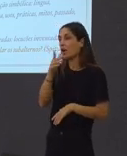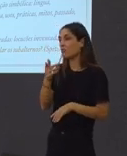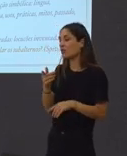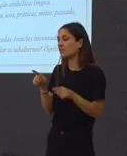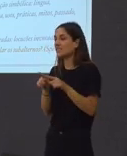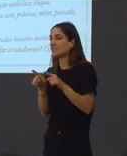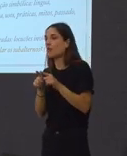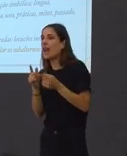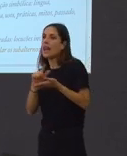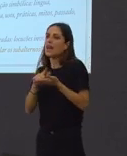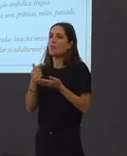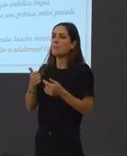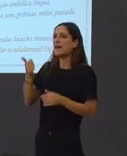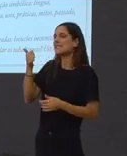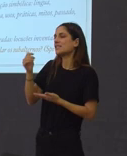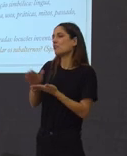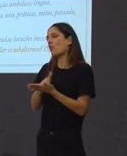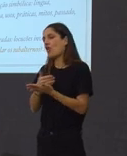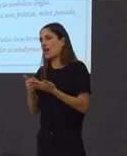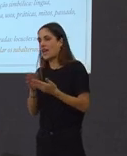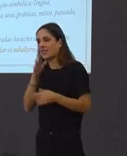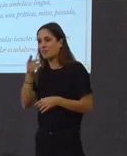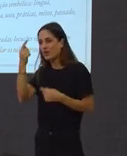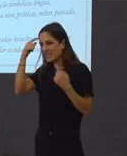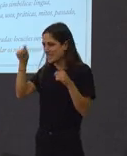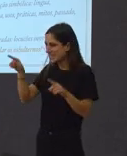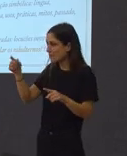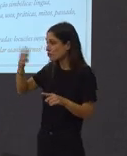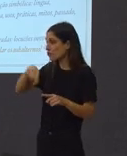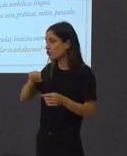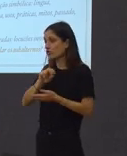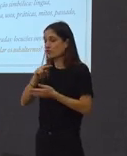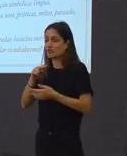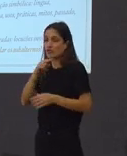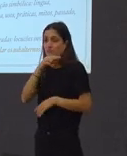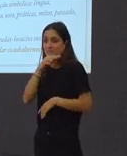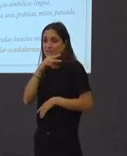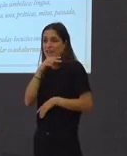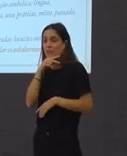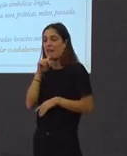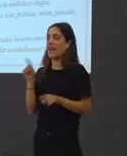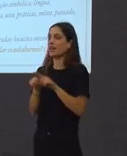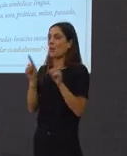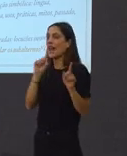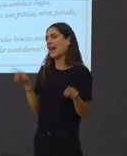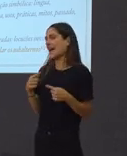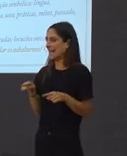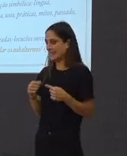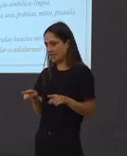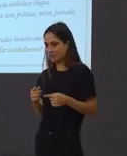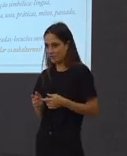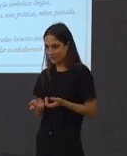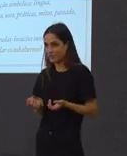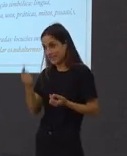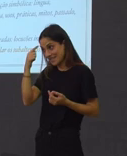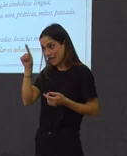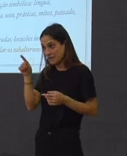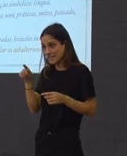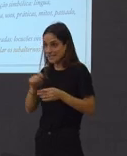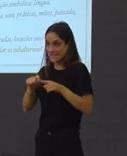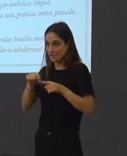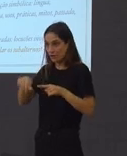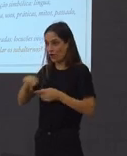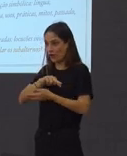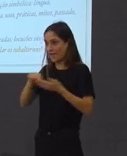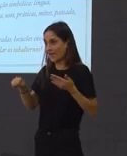poética, porque non somos poéticos, xe sabe que cantamos falando, en vez de falar e decir cousas, non os cantamos, xa o sabedes vos.